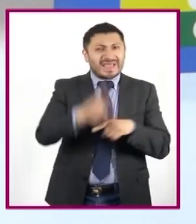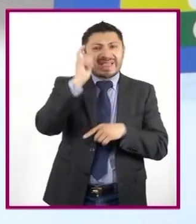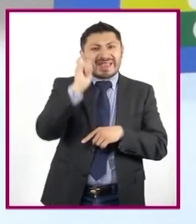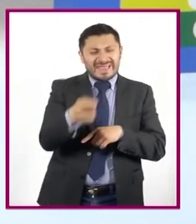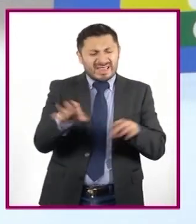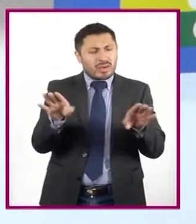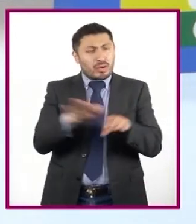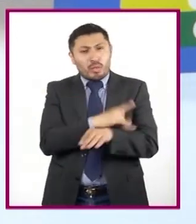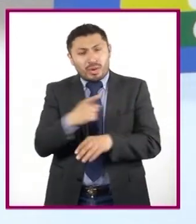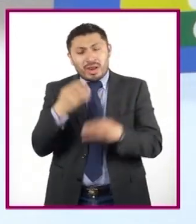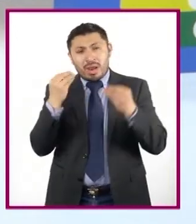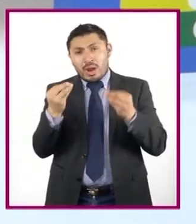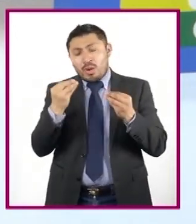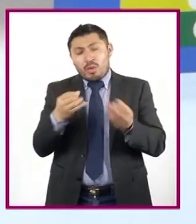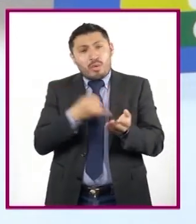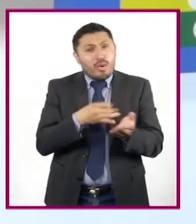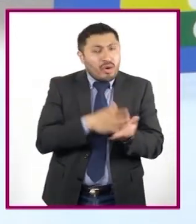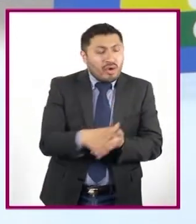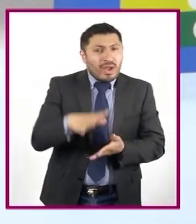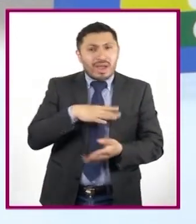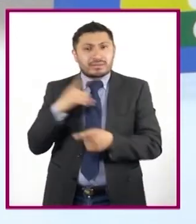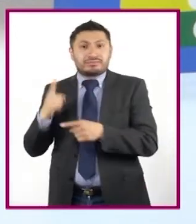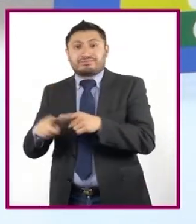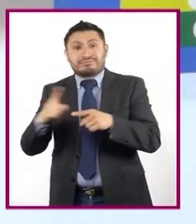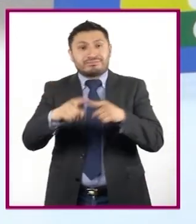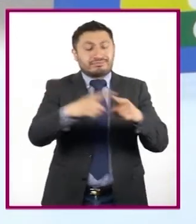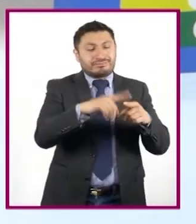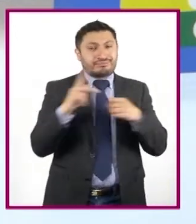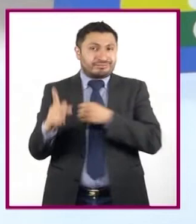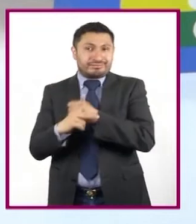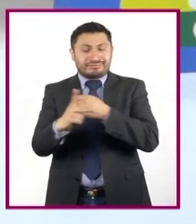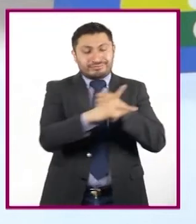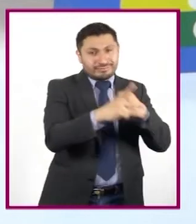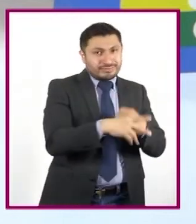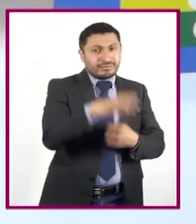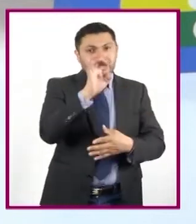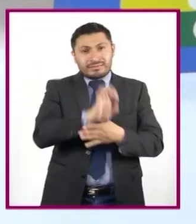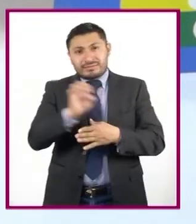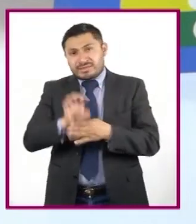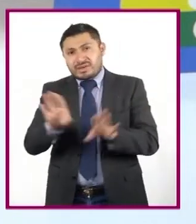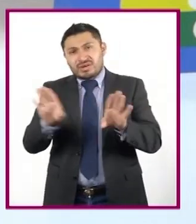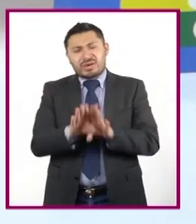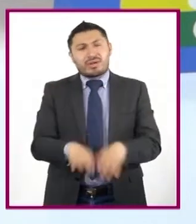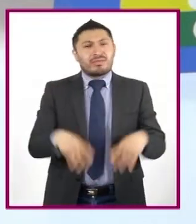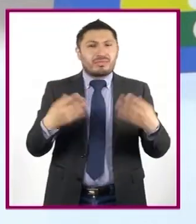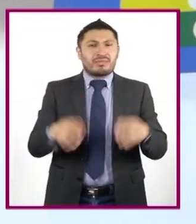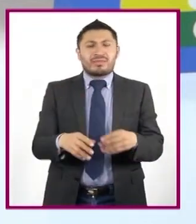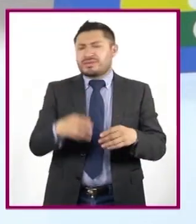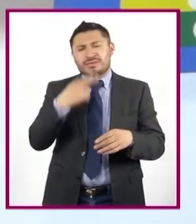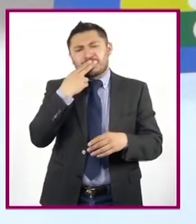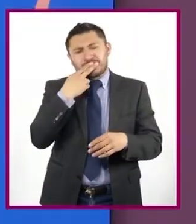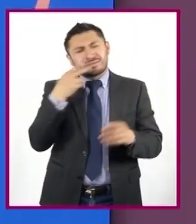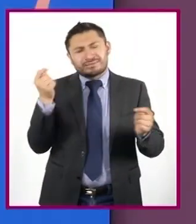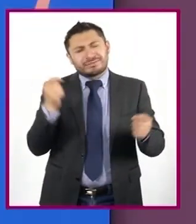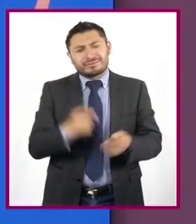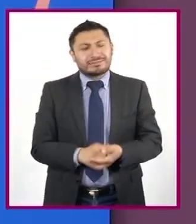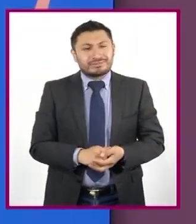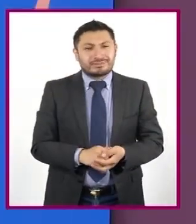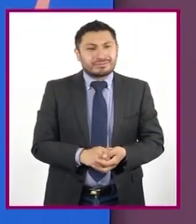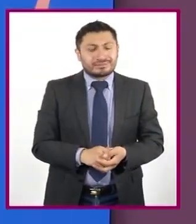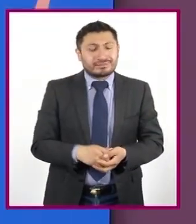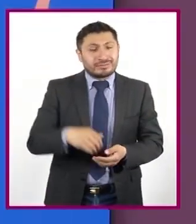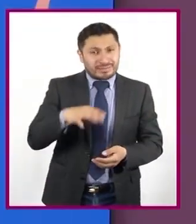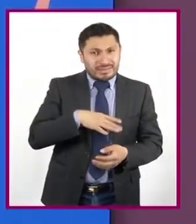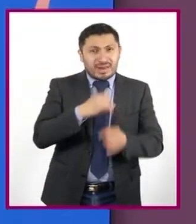que muchas editoriales tienen sedes en varios países, por lo que se vuelve un dato menos útil. Teniendo